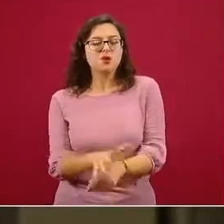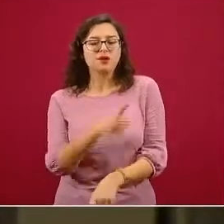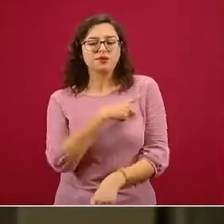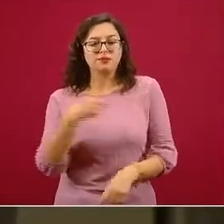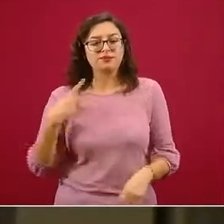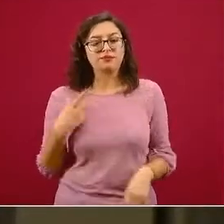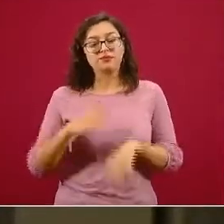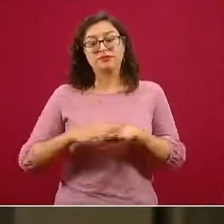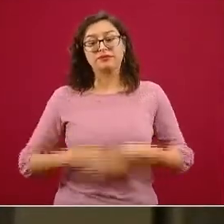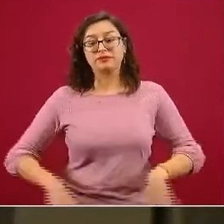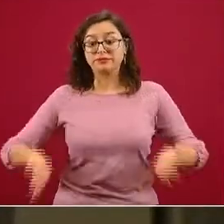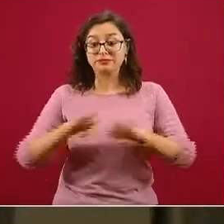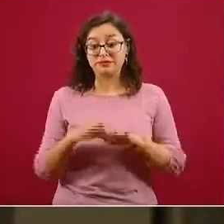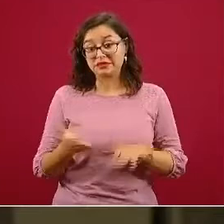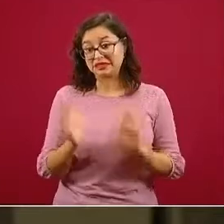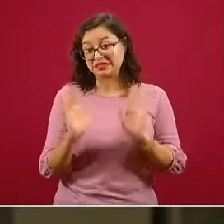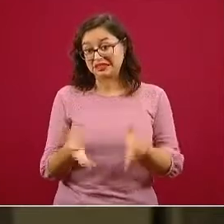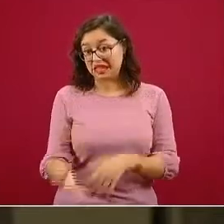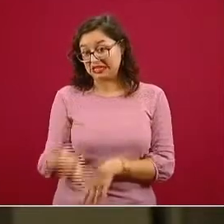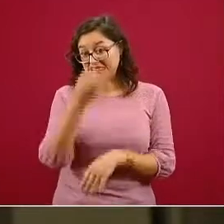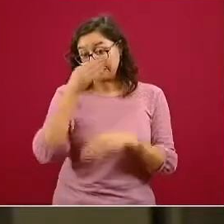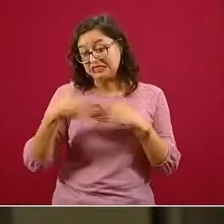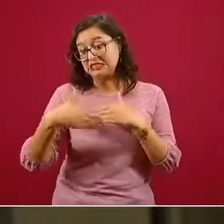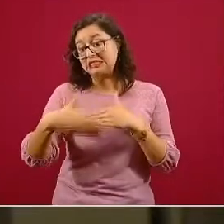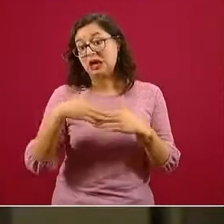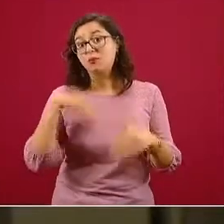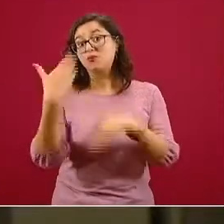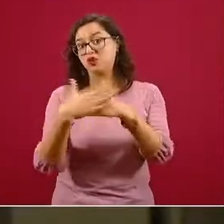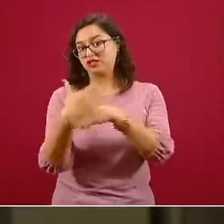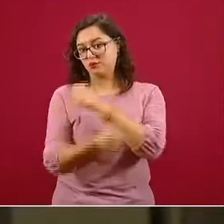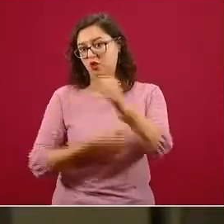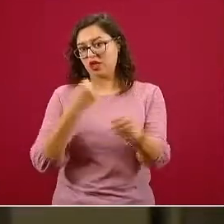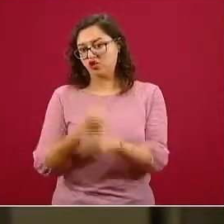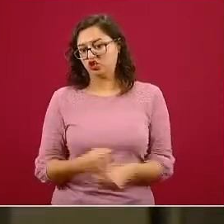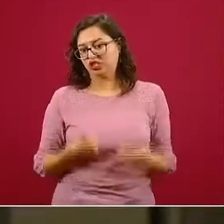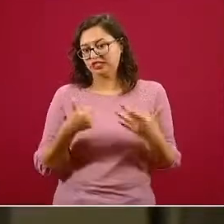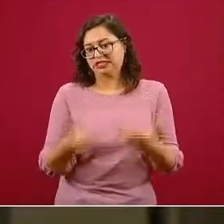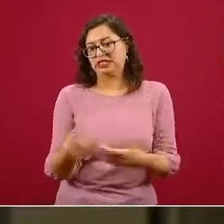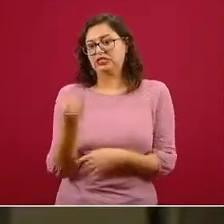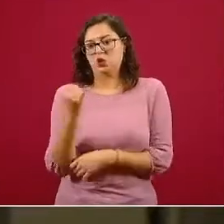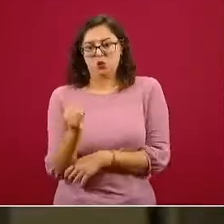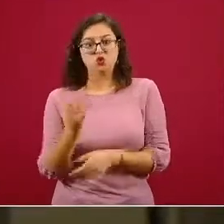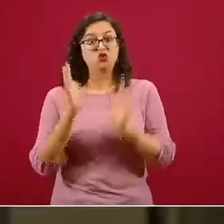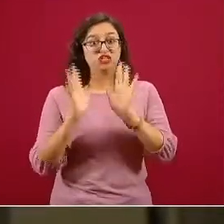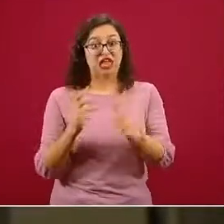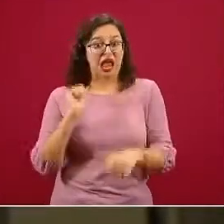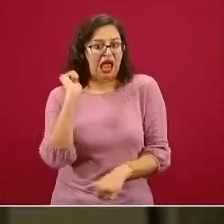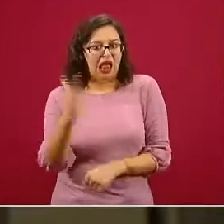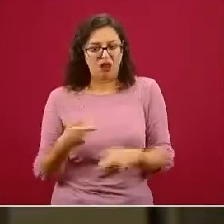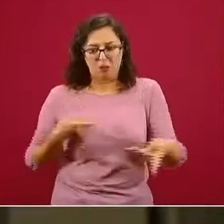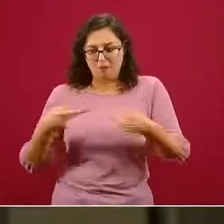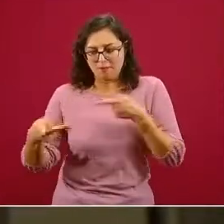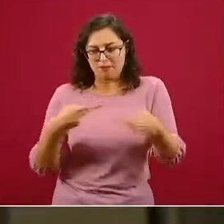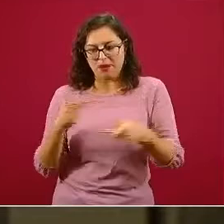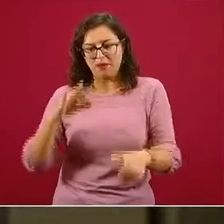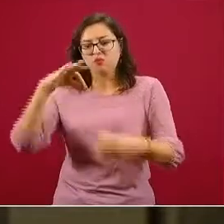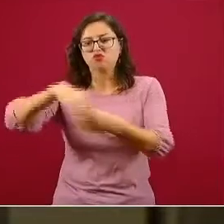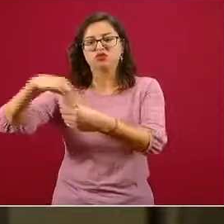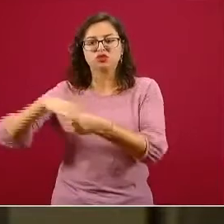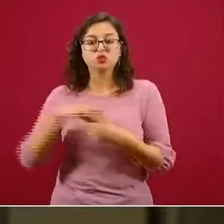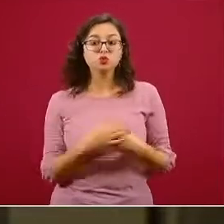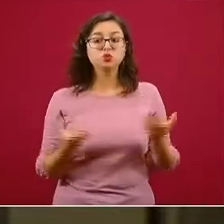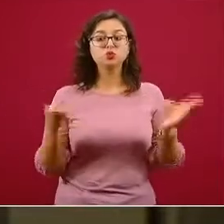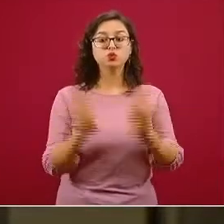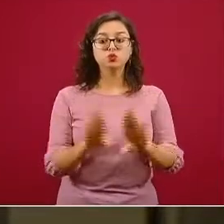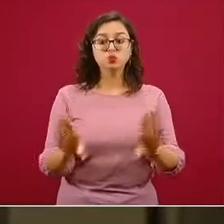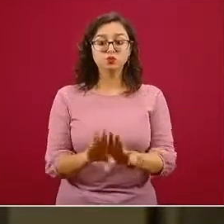todo pensando que no falta tanto, en el 6 de junio del año que viene, bueno, si también ya se tiene previsto cómo se podrá realizar el proceso electoral.